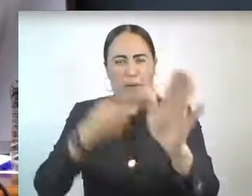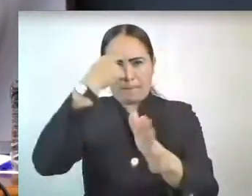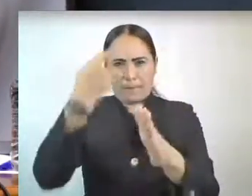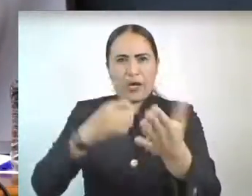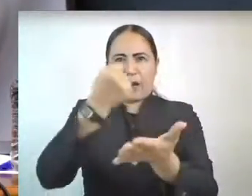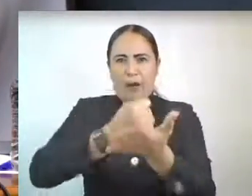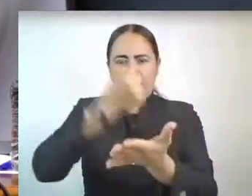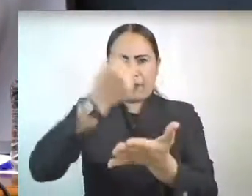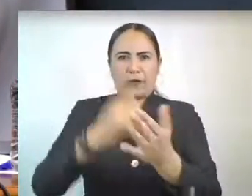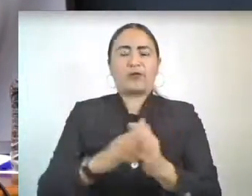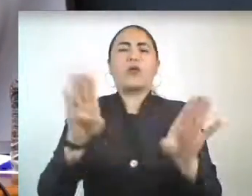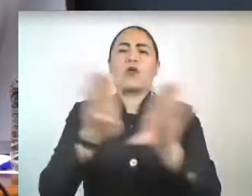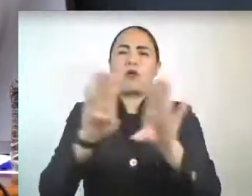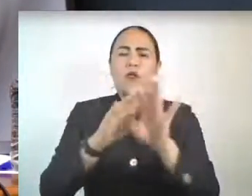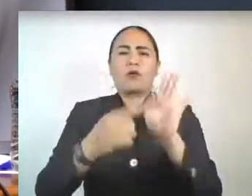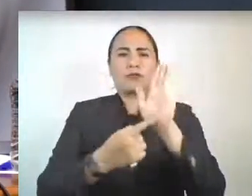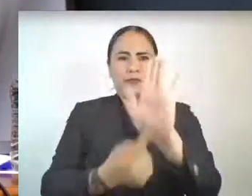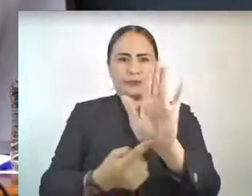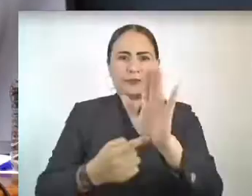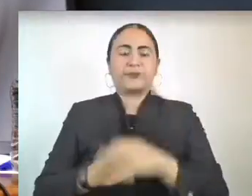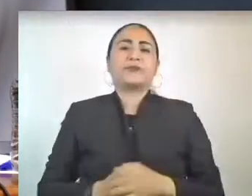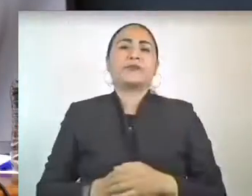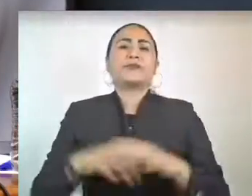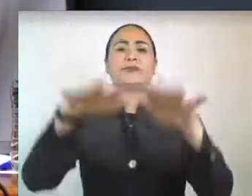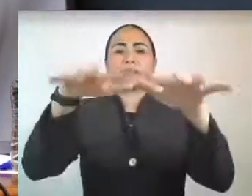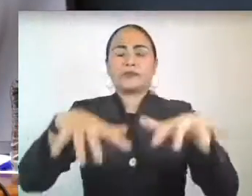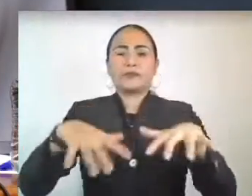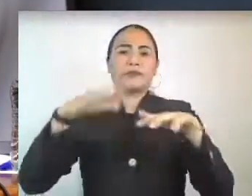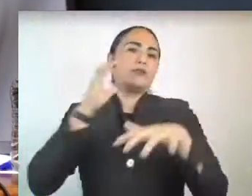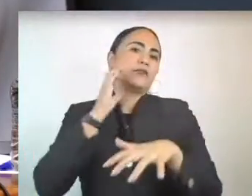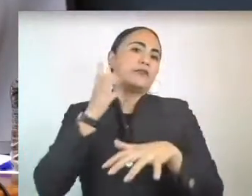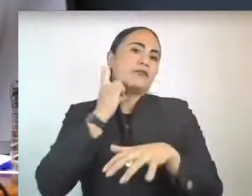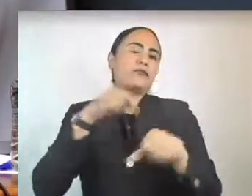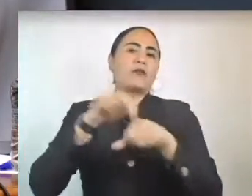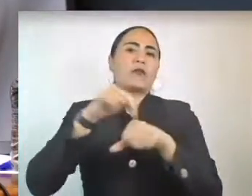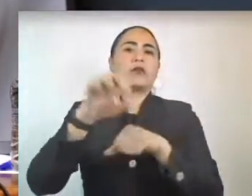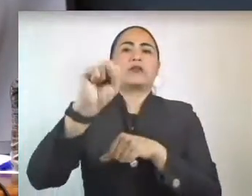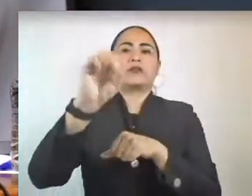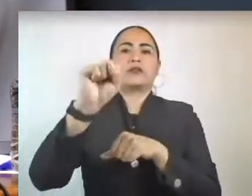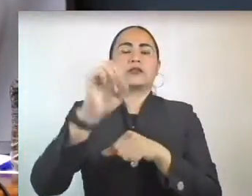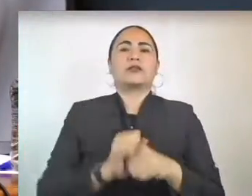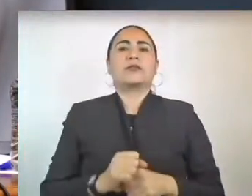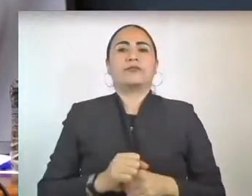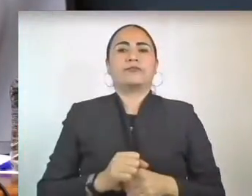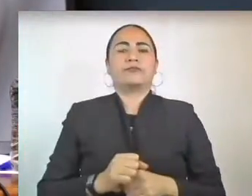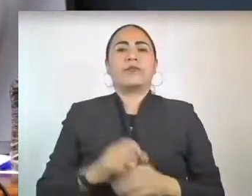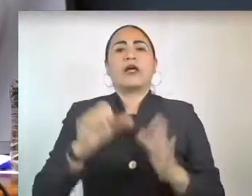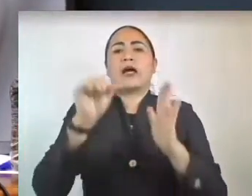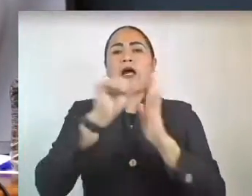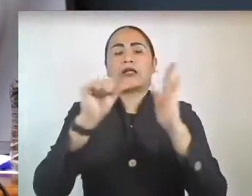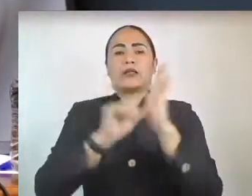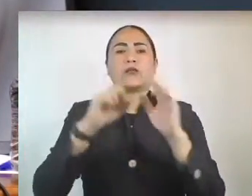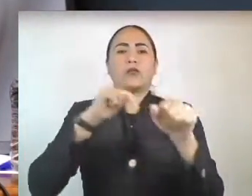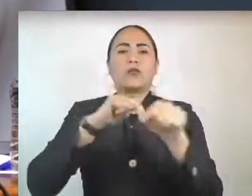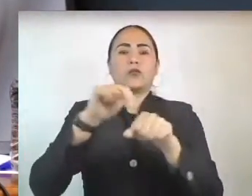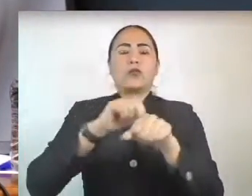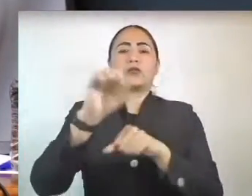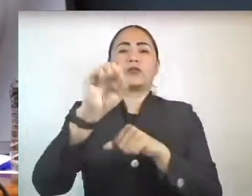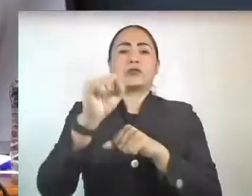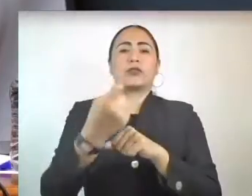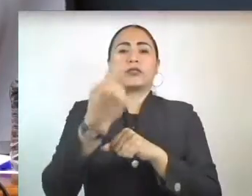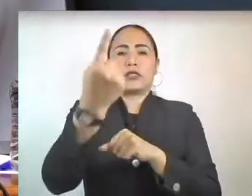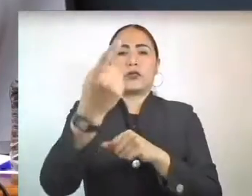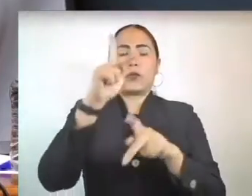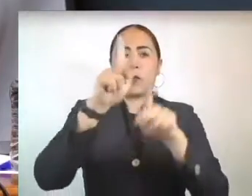siguiente. La 60ª legislatura del Estado de México, con fundamento en el artículo 61,